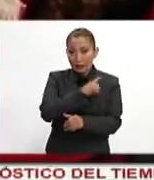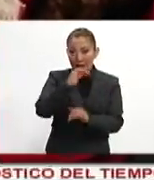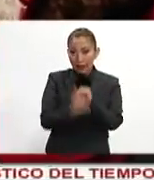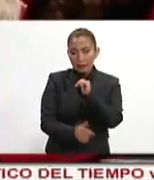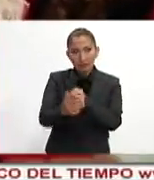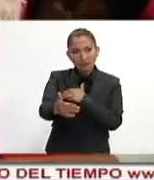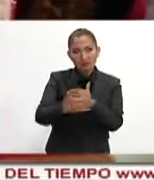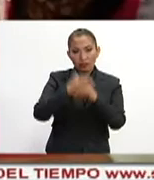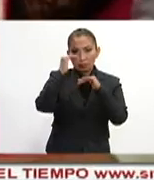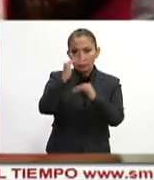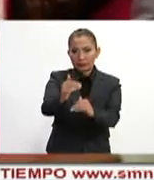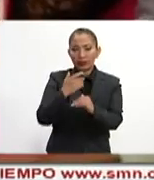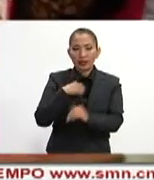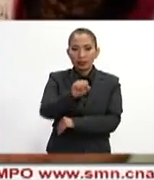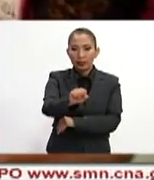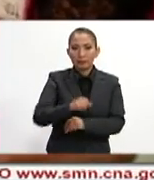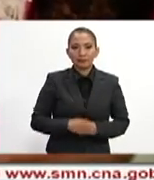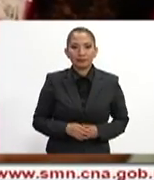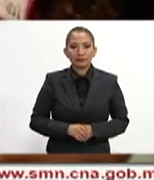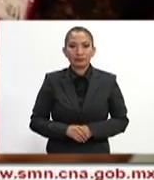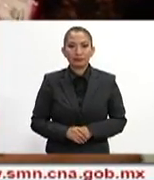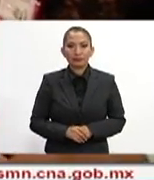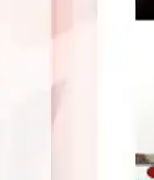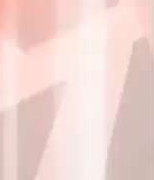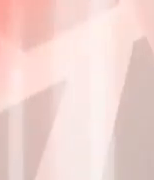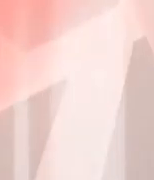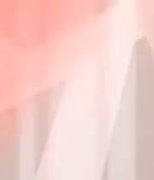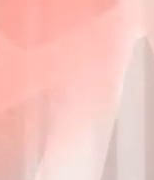concluir a más tardar el sábado.